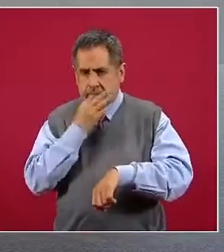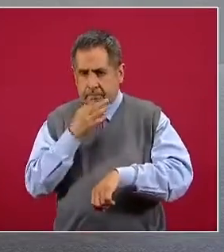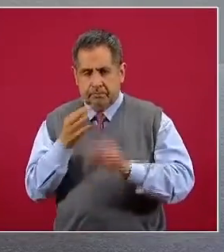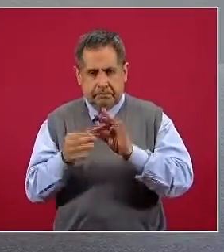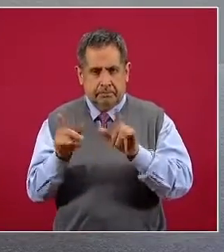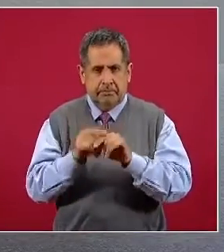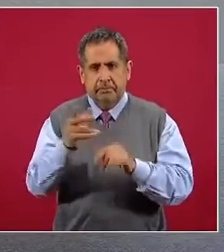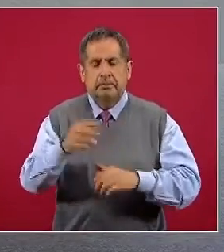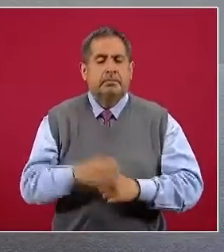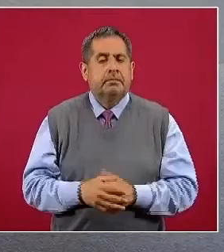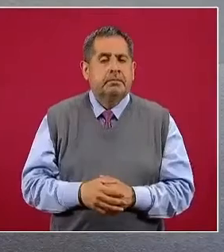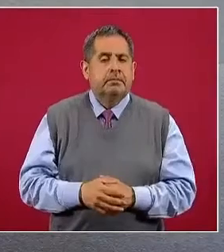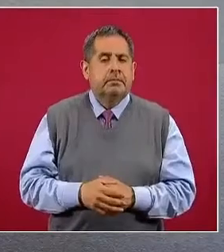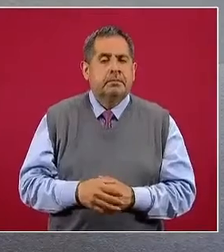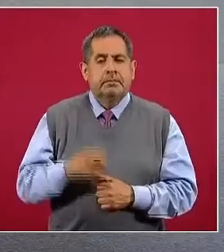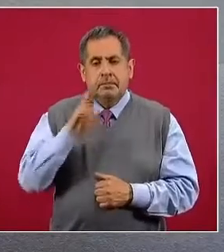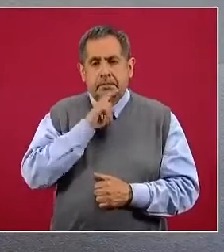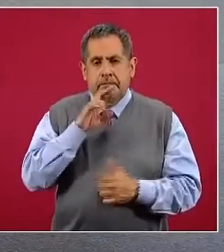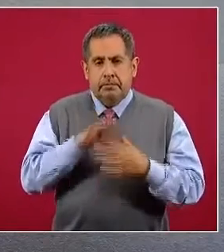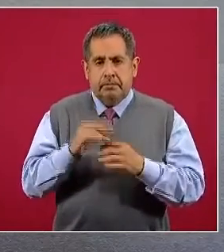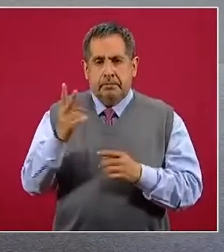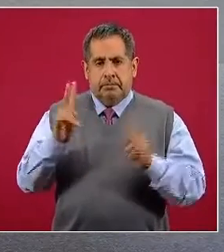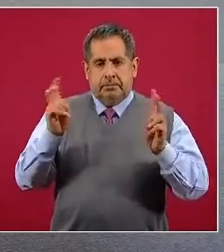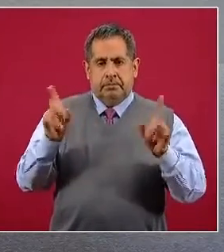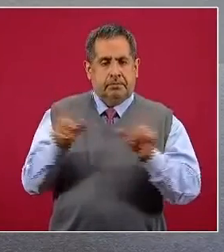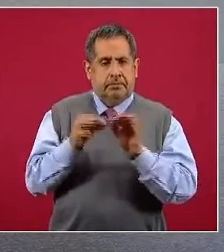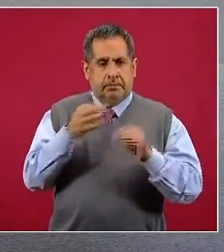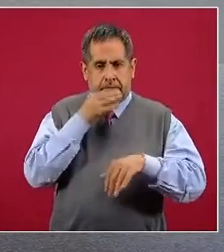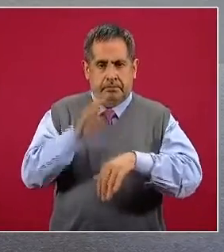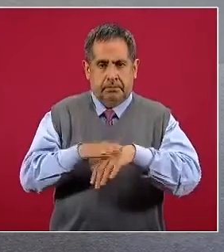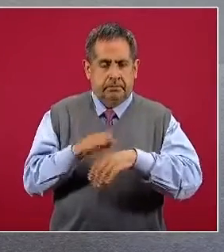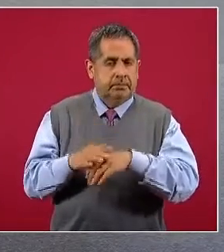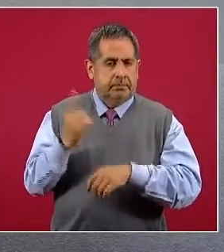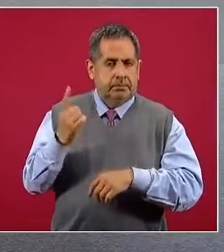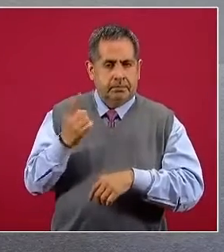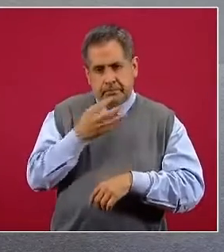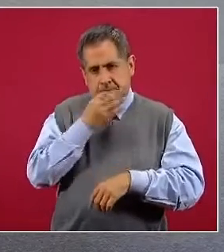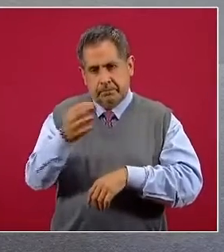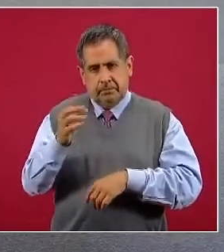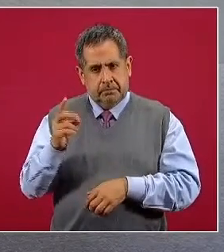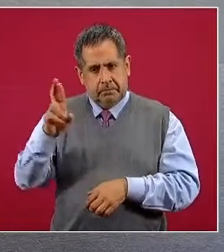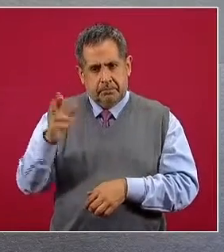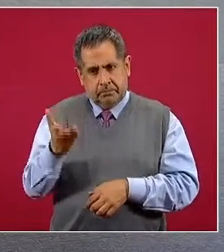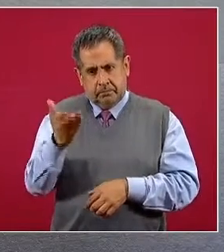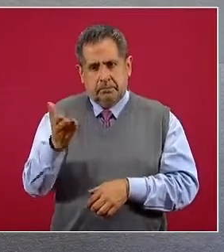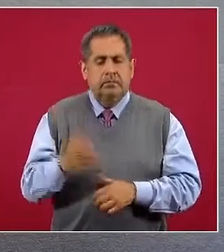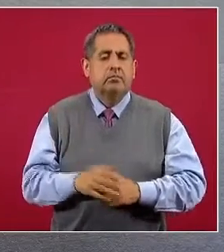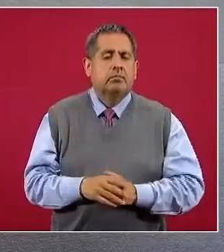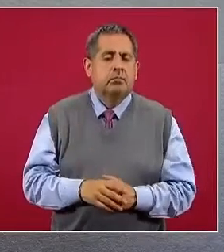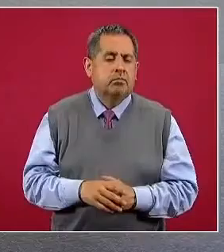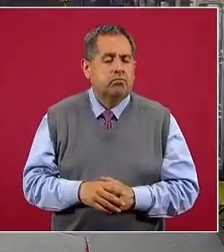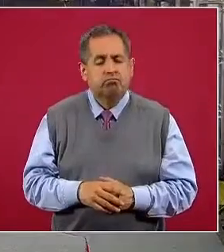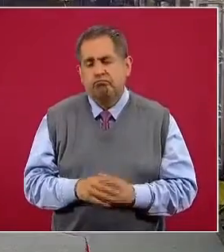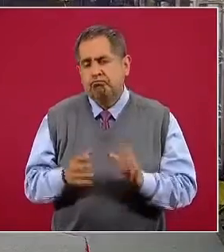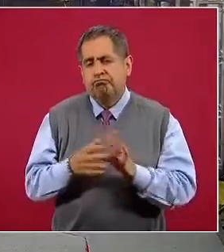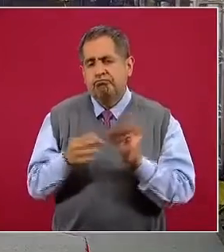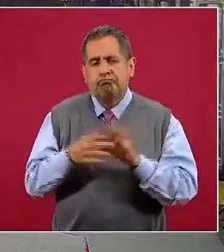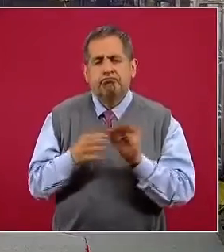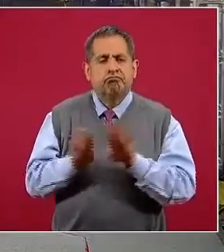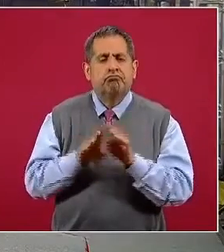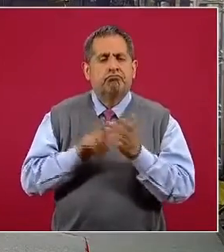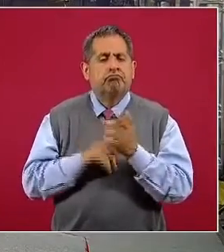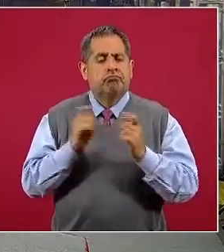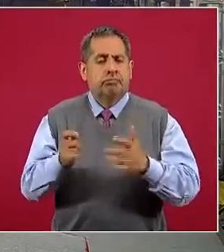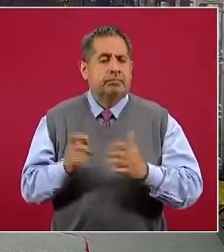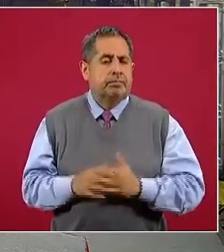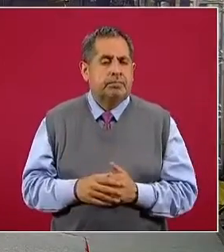Sí, rápidamente. Tengo 2 temas. El primero, doctor, es ahondar un poco en